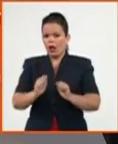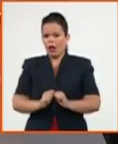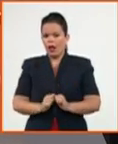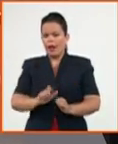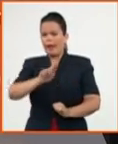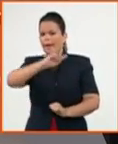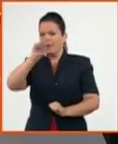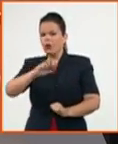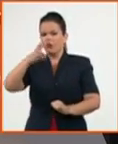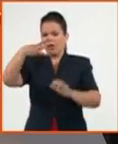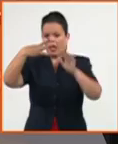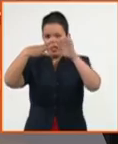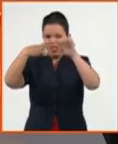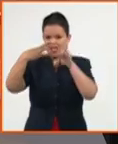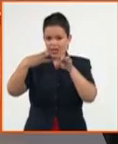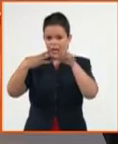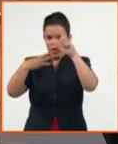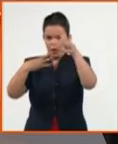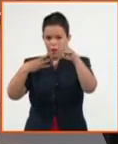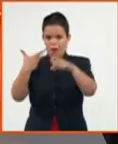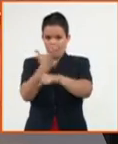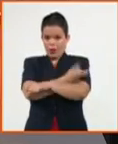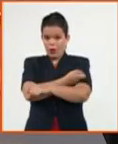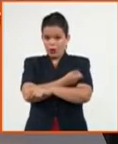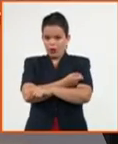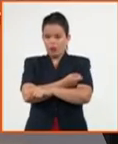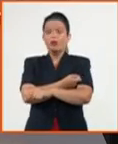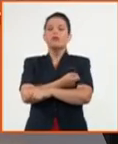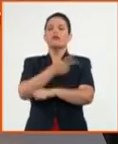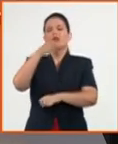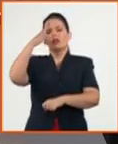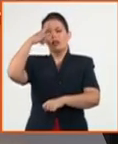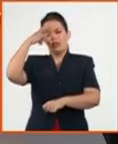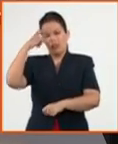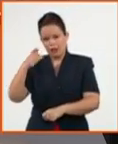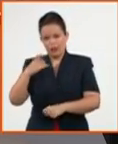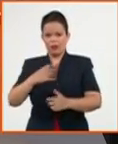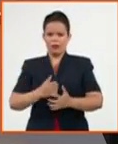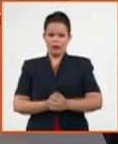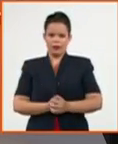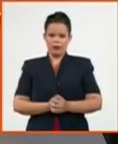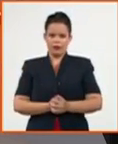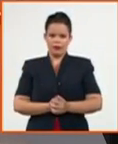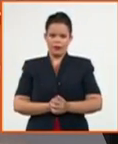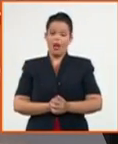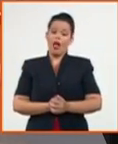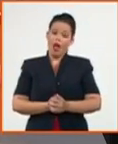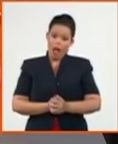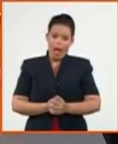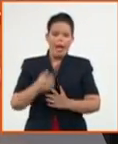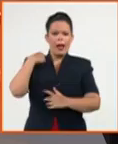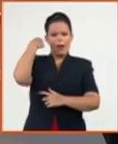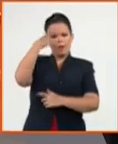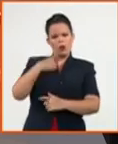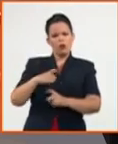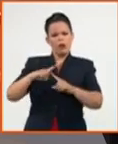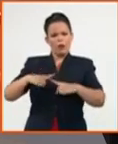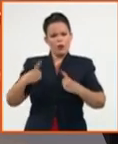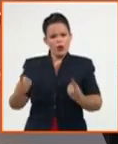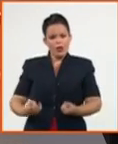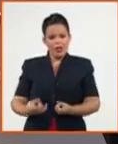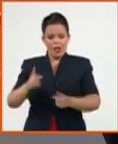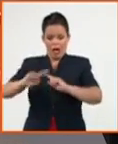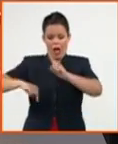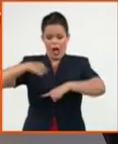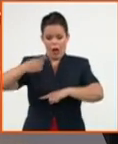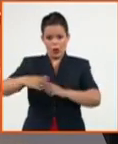aplicados sus tres dosis y la preocupación de que porque de manera casi inmediata pues van a empezar el curso quiero profundizar y